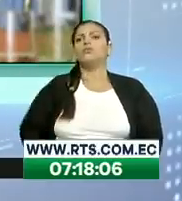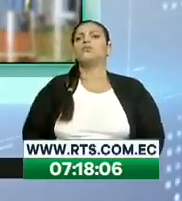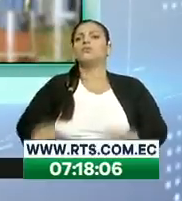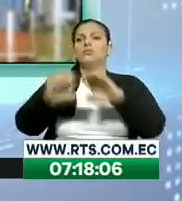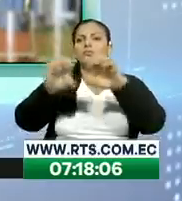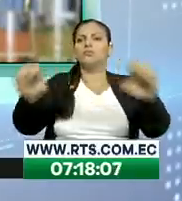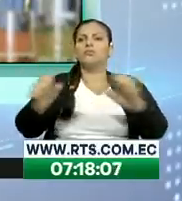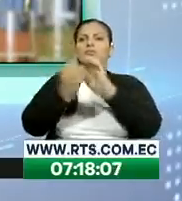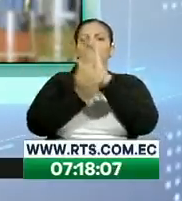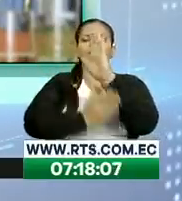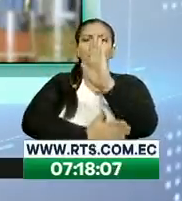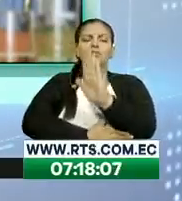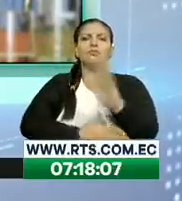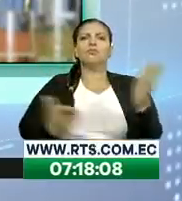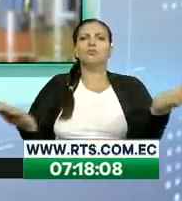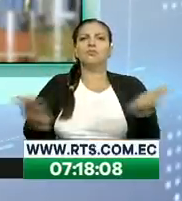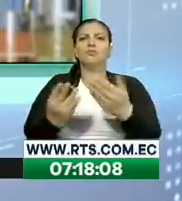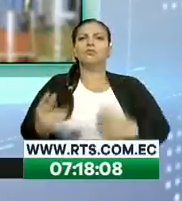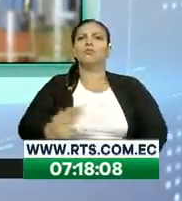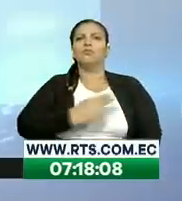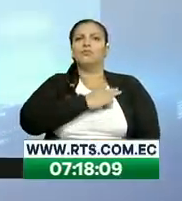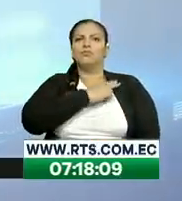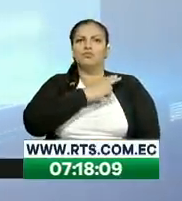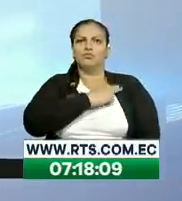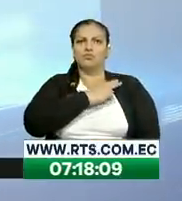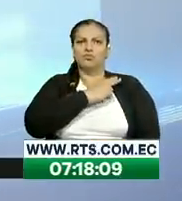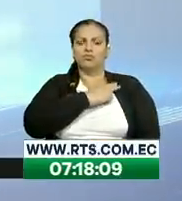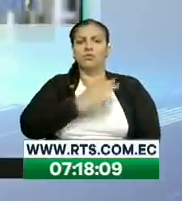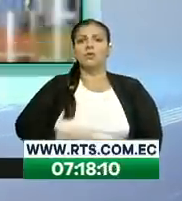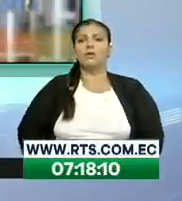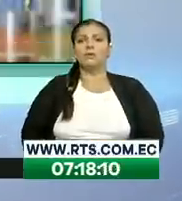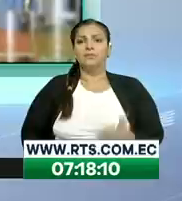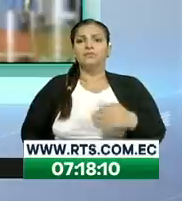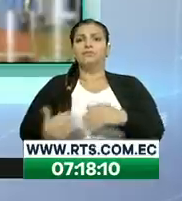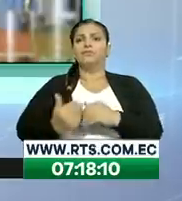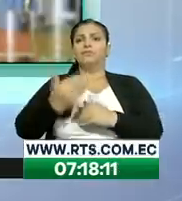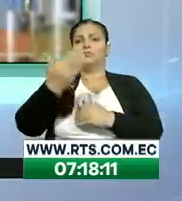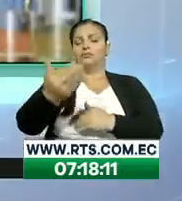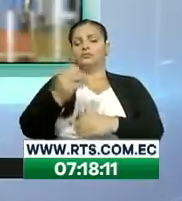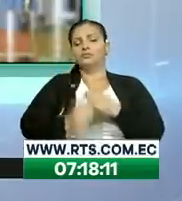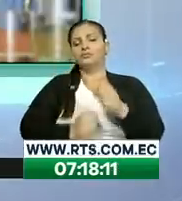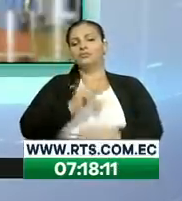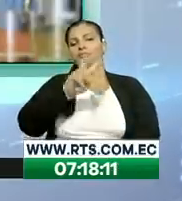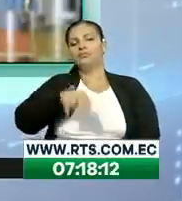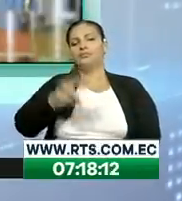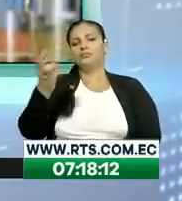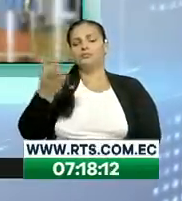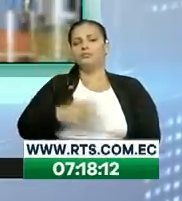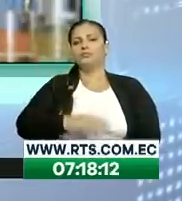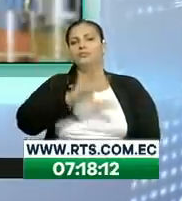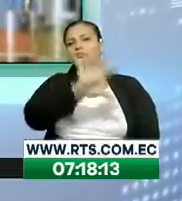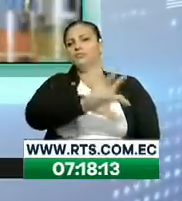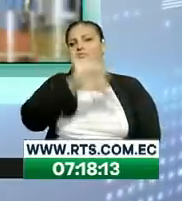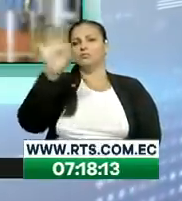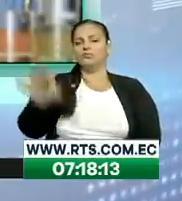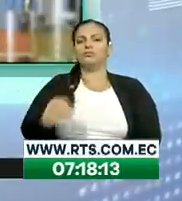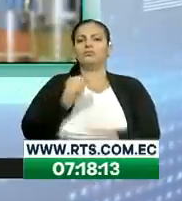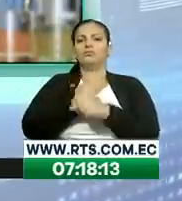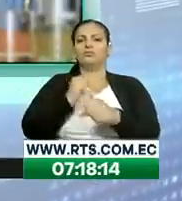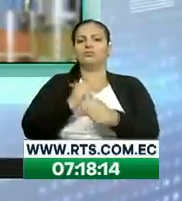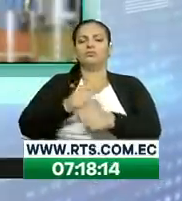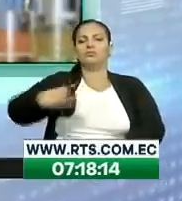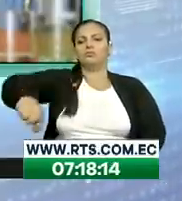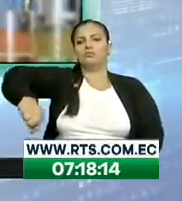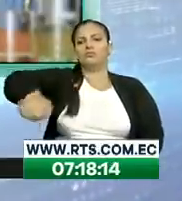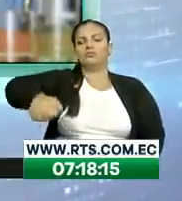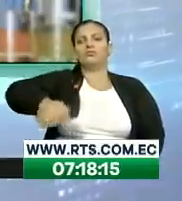Empresariales, de la Universidad de Passau. 2006, director general Tropicana FM. 2007,